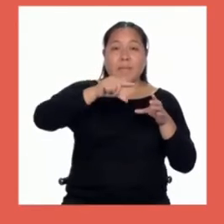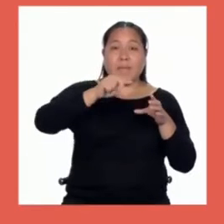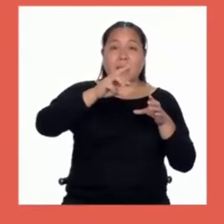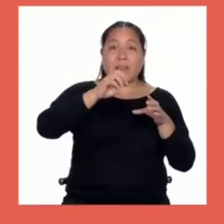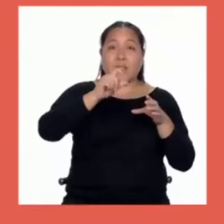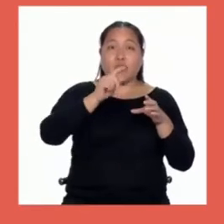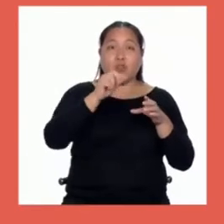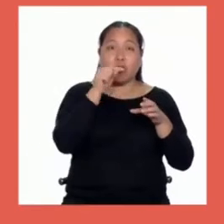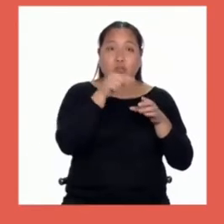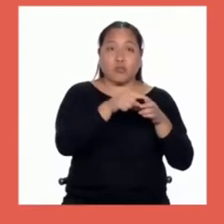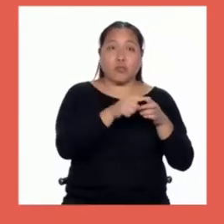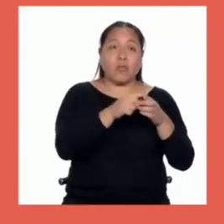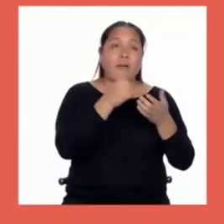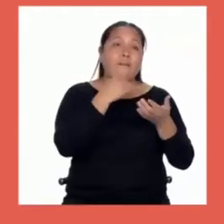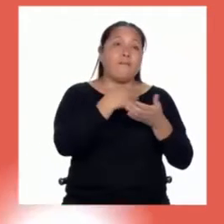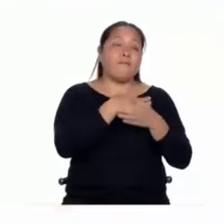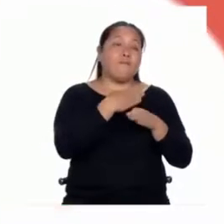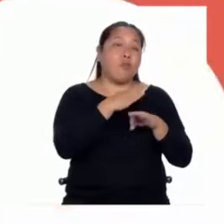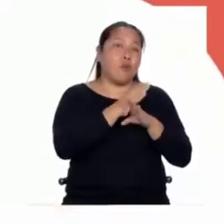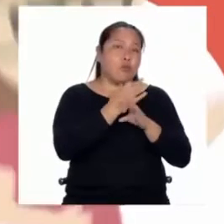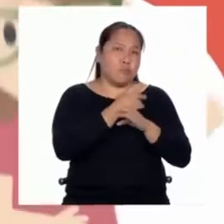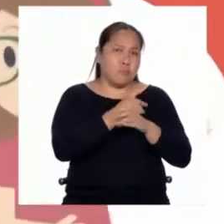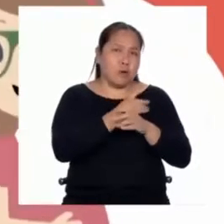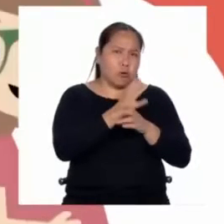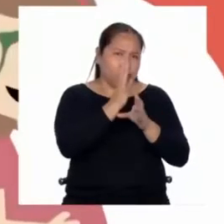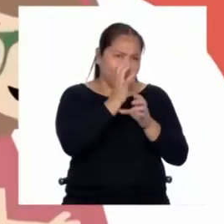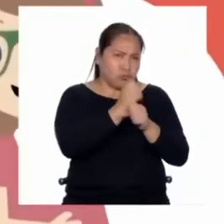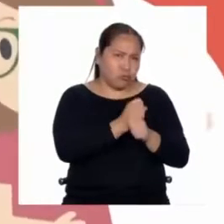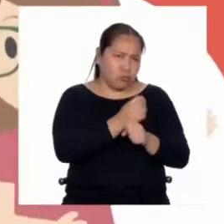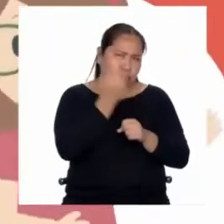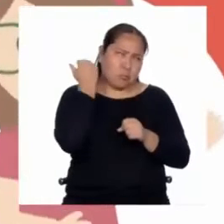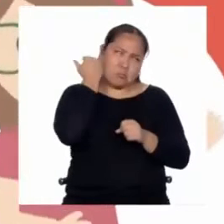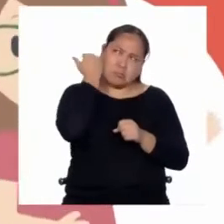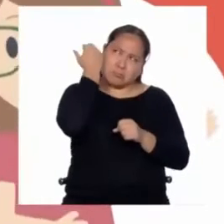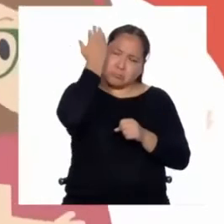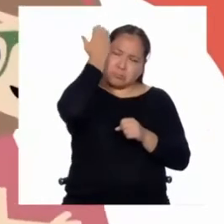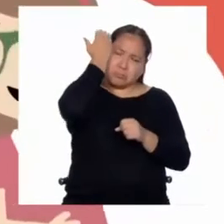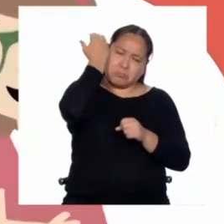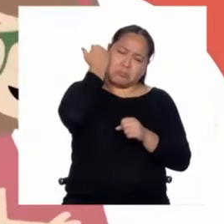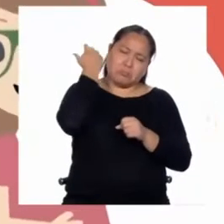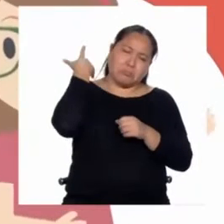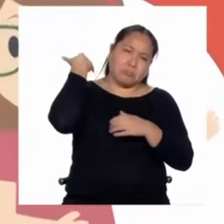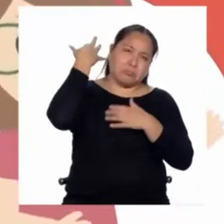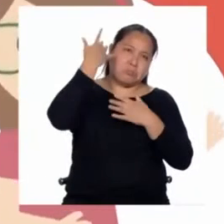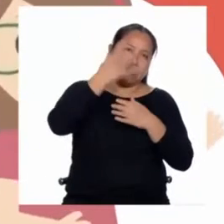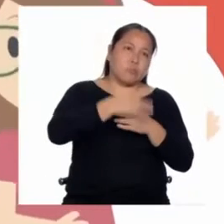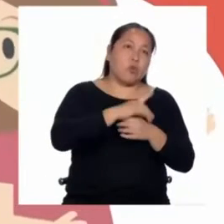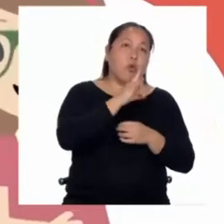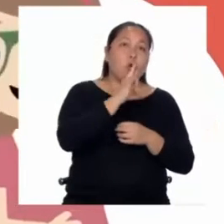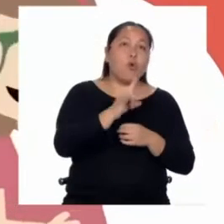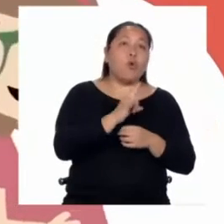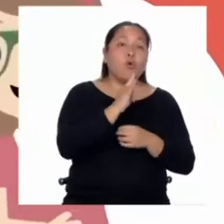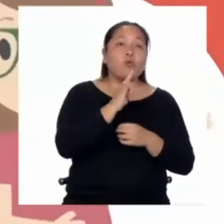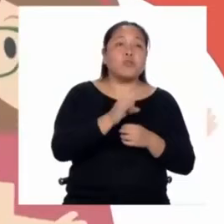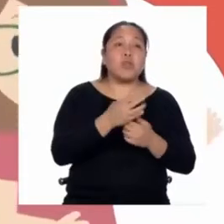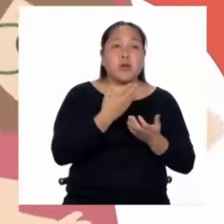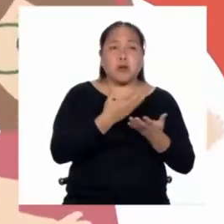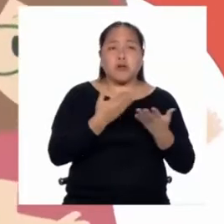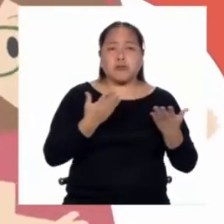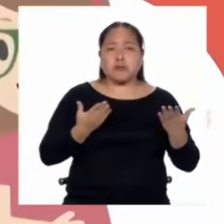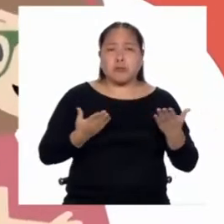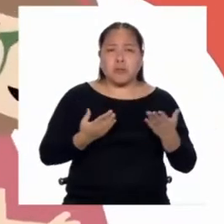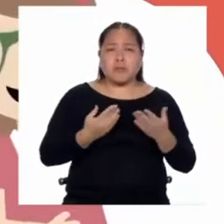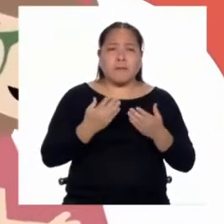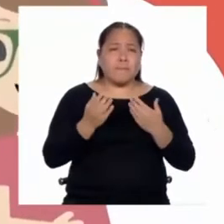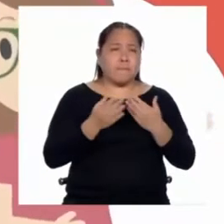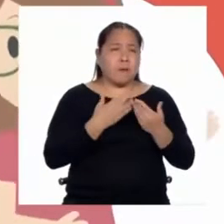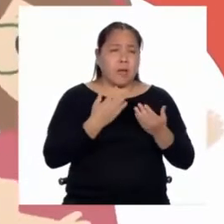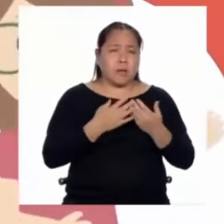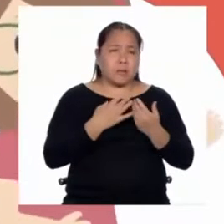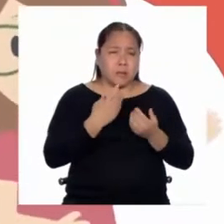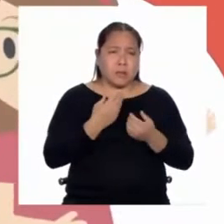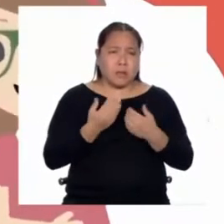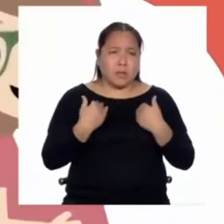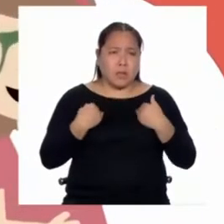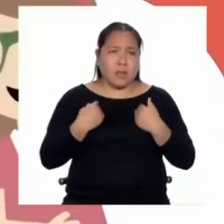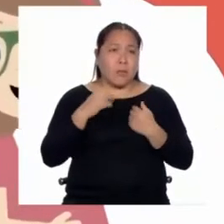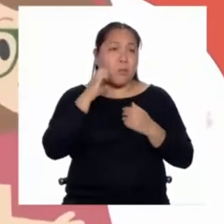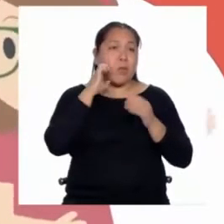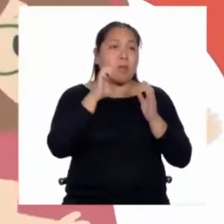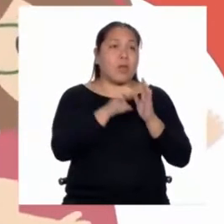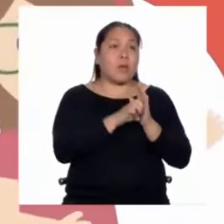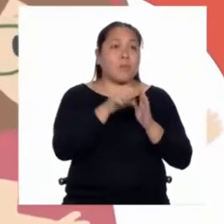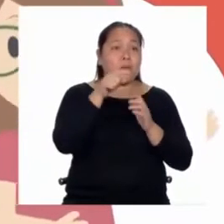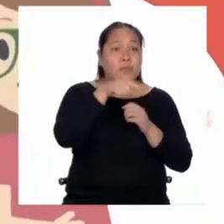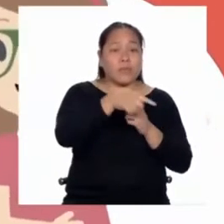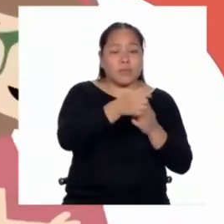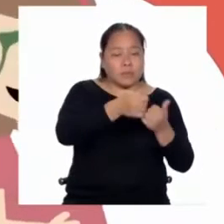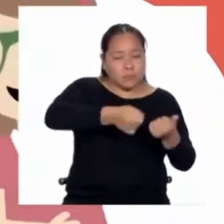tipo de agricultura tradicional. ¿Sabes por qué? Porque emplea instrumentos sencillos. Por ejemplo, en este tipo